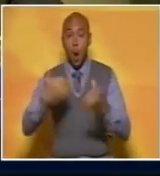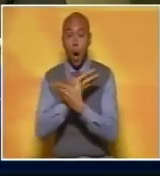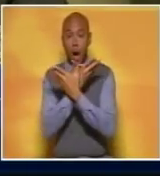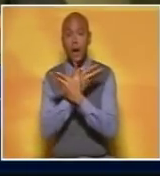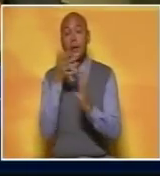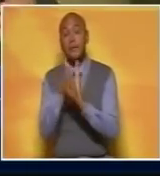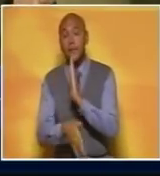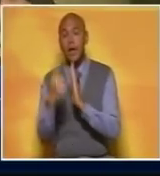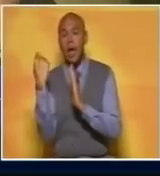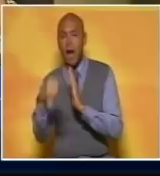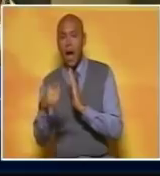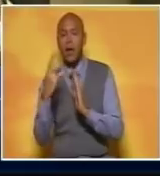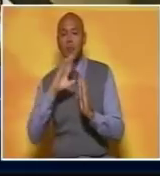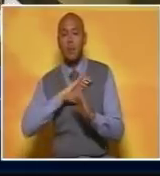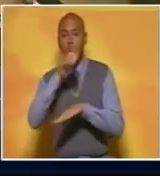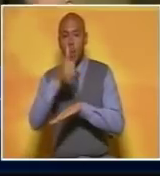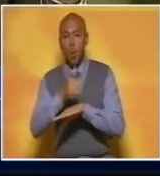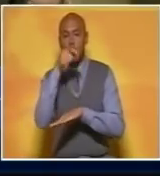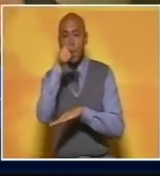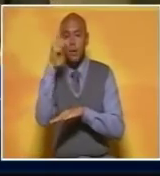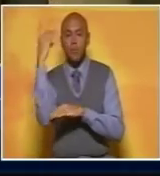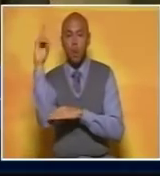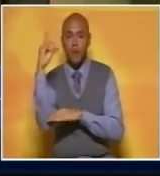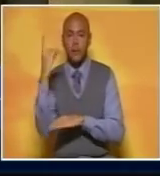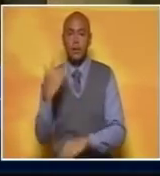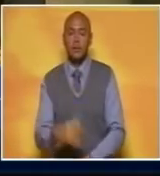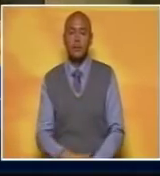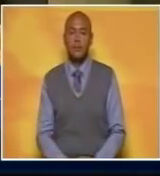sobre los hechos ocurridos en Bolivia.